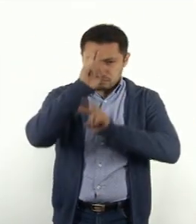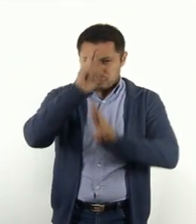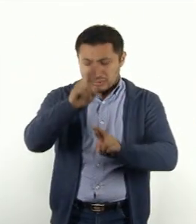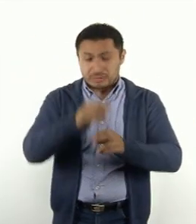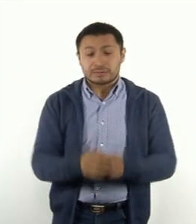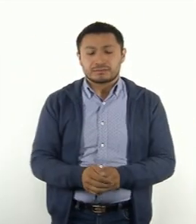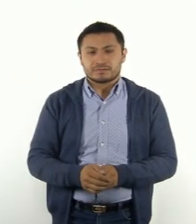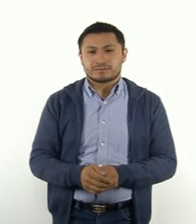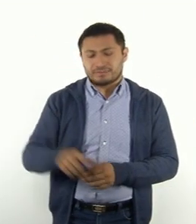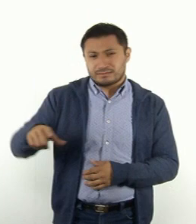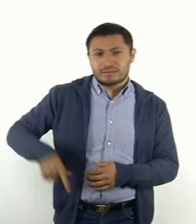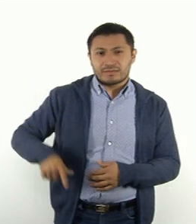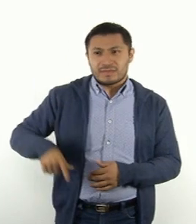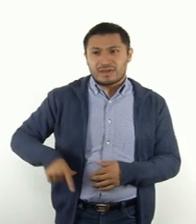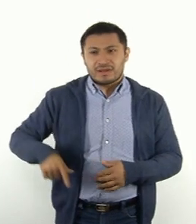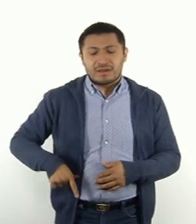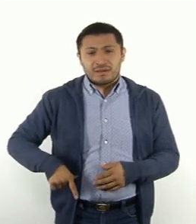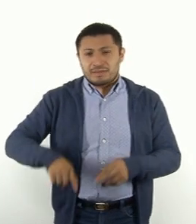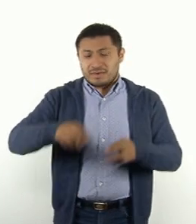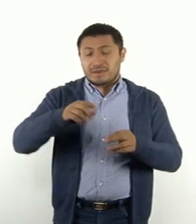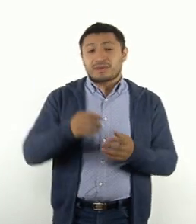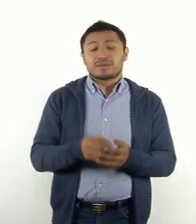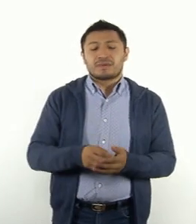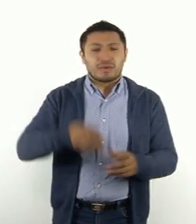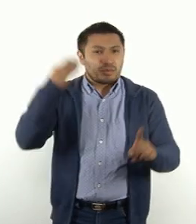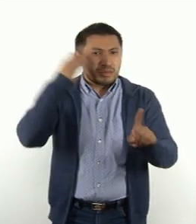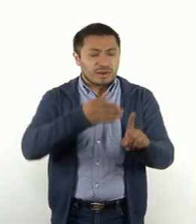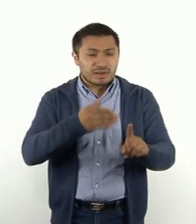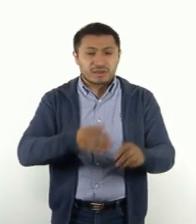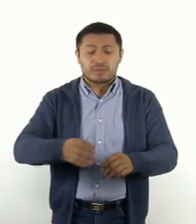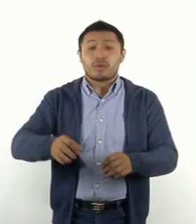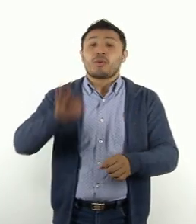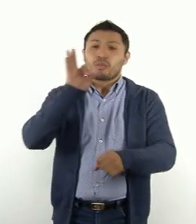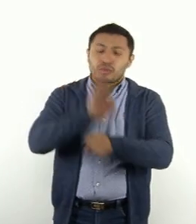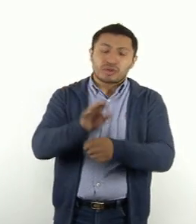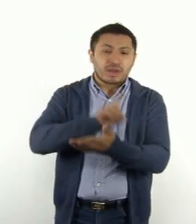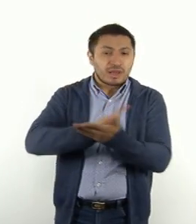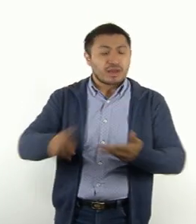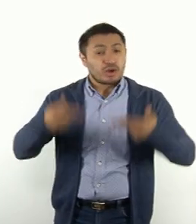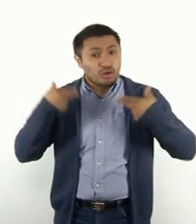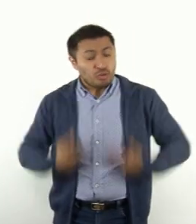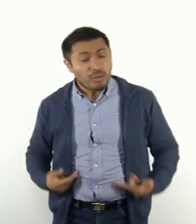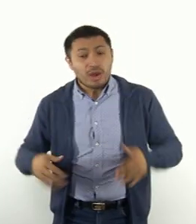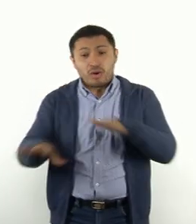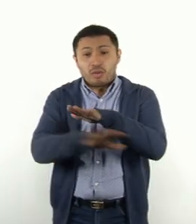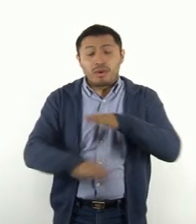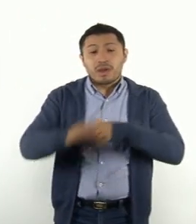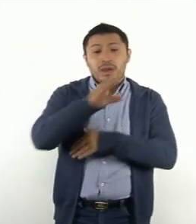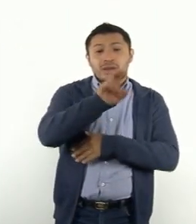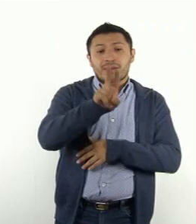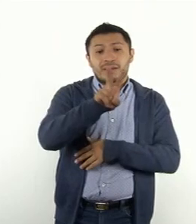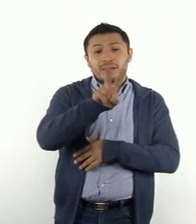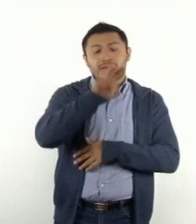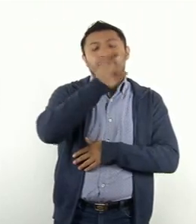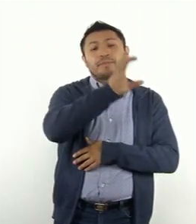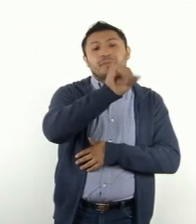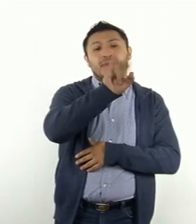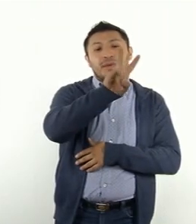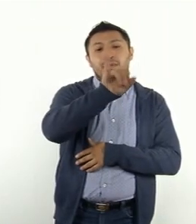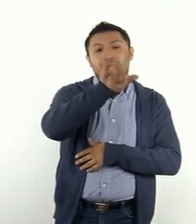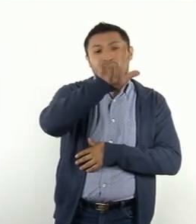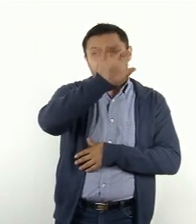democrático también procura garantizar los derechos humanos, los básicos, los civiles y los sociales.